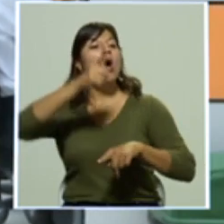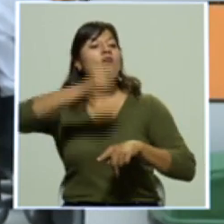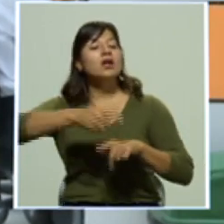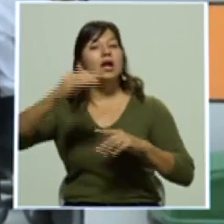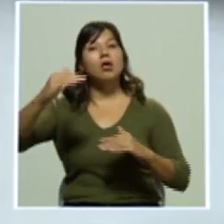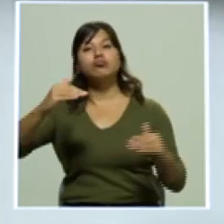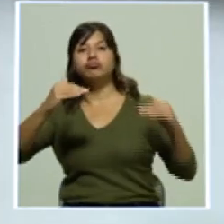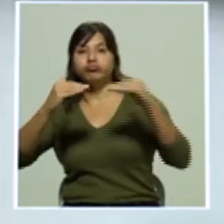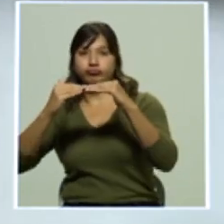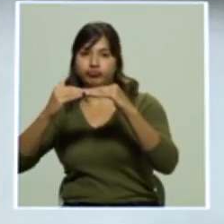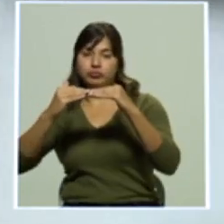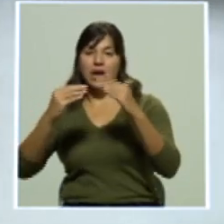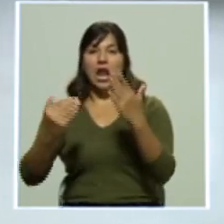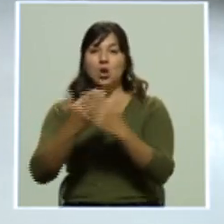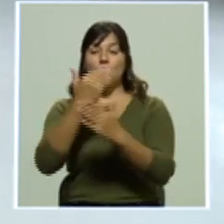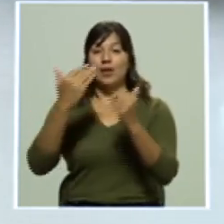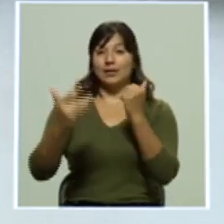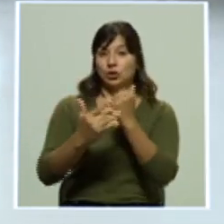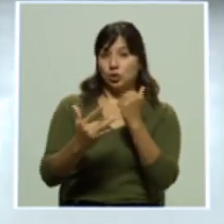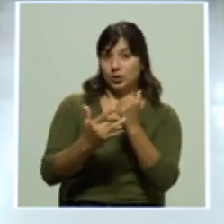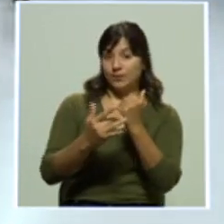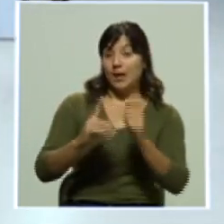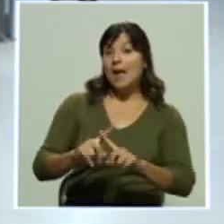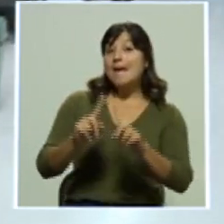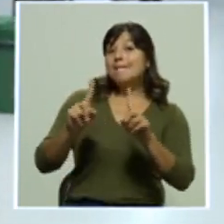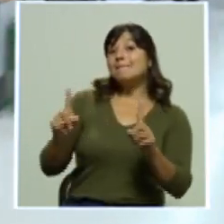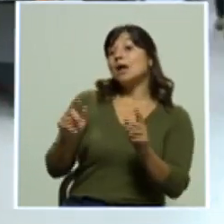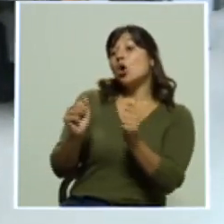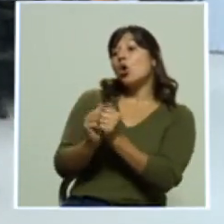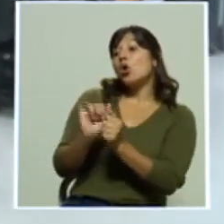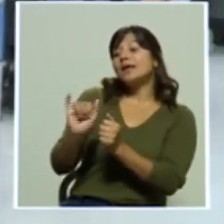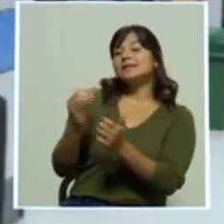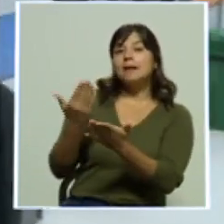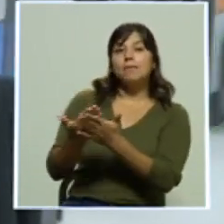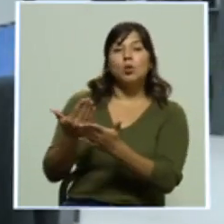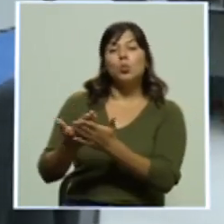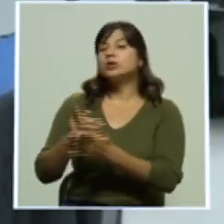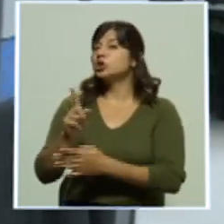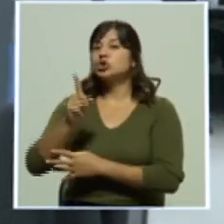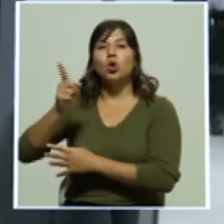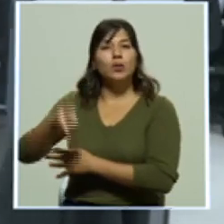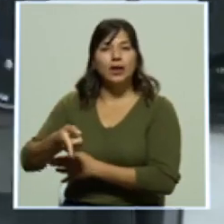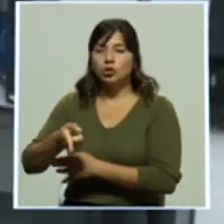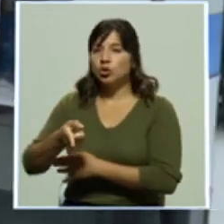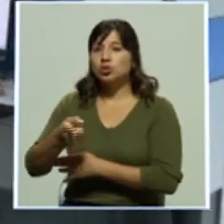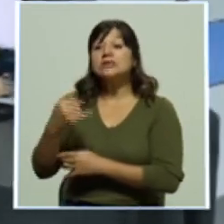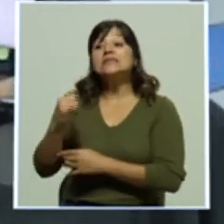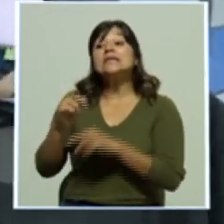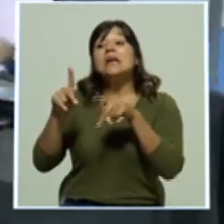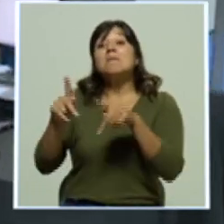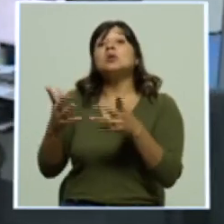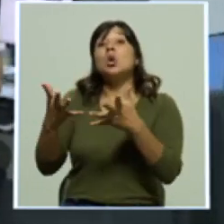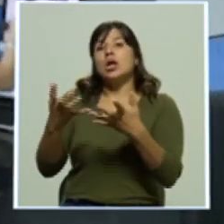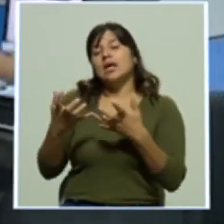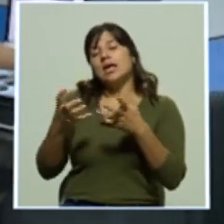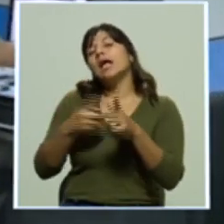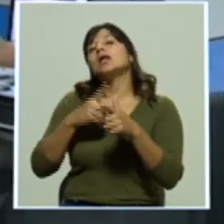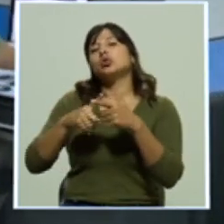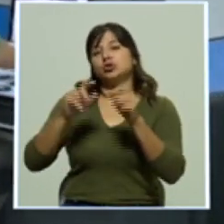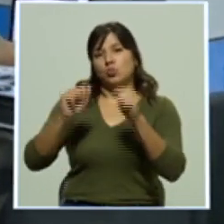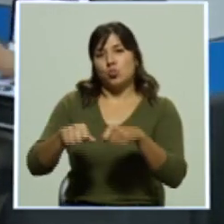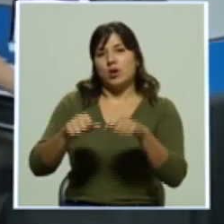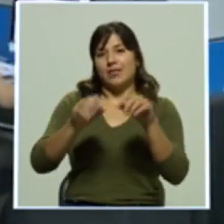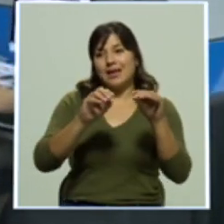los funcionarios y empleados mencionados en este transitorio, en el momento que el salario global sea superior a su salario compuesto,